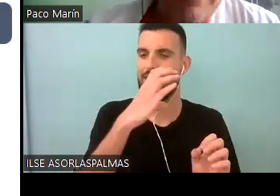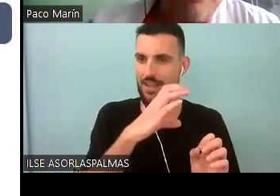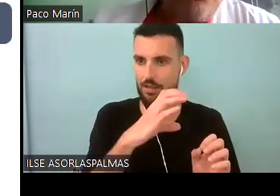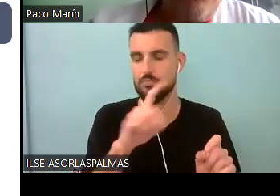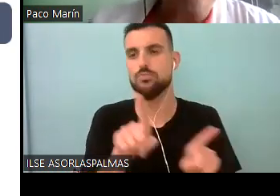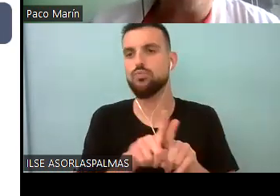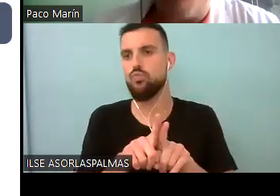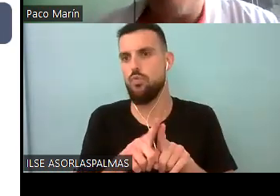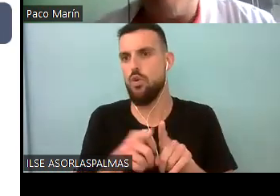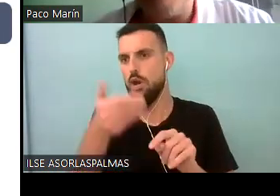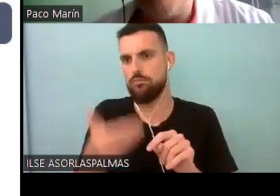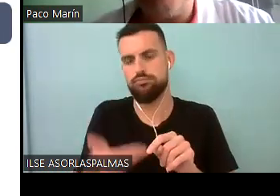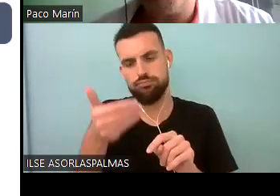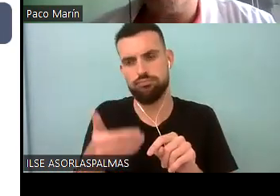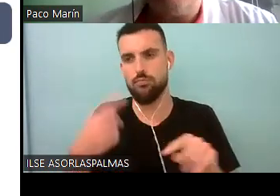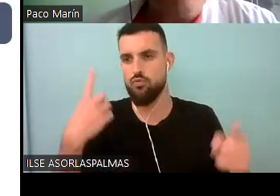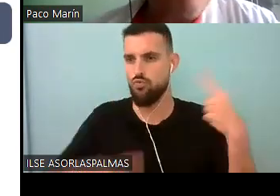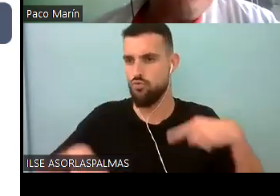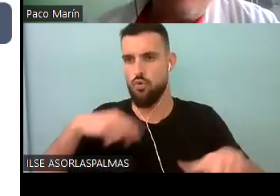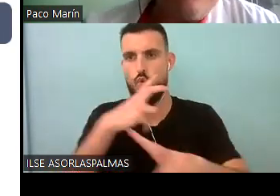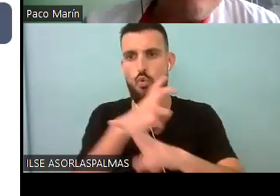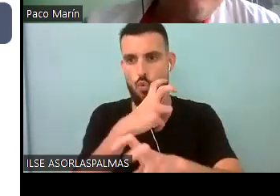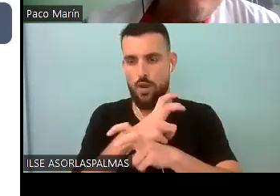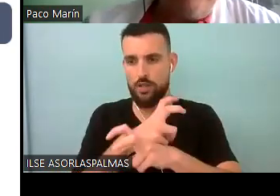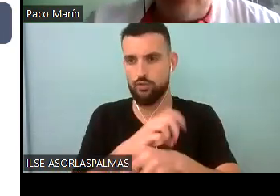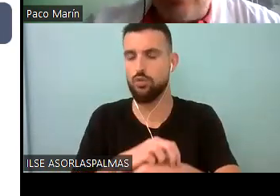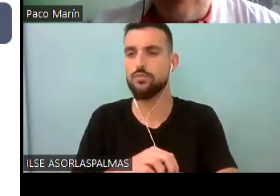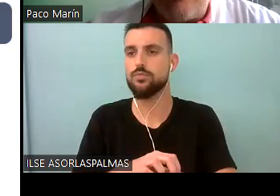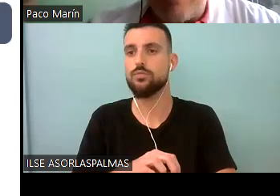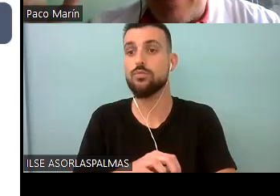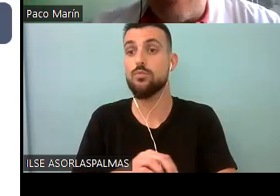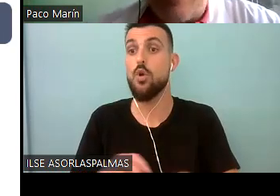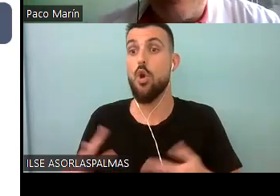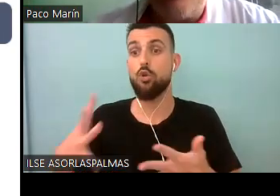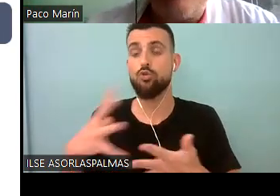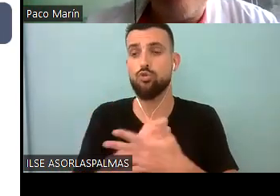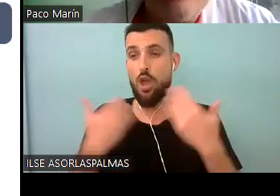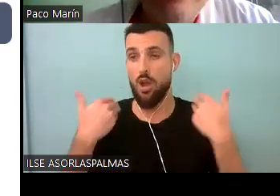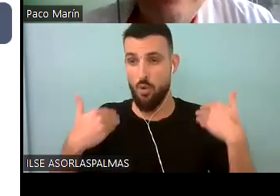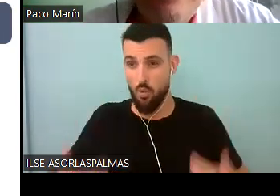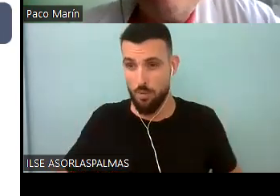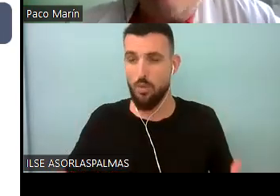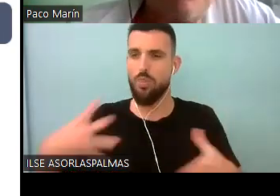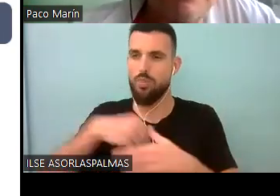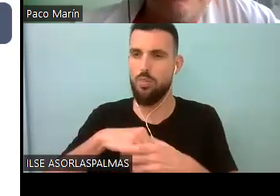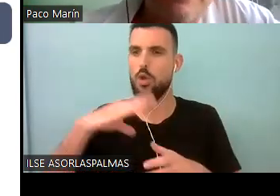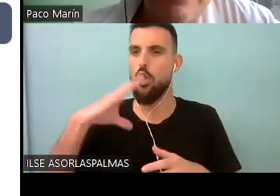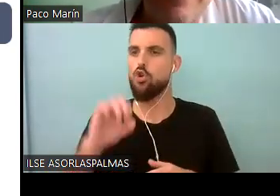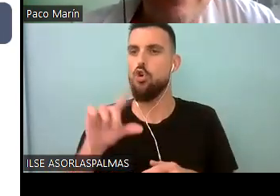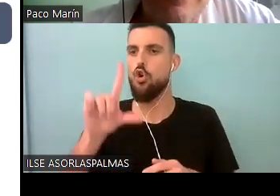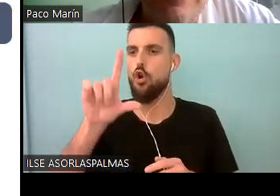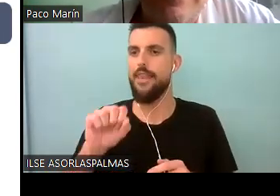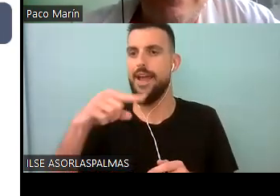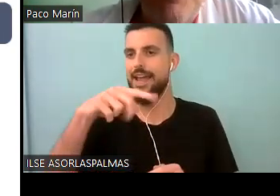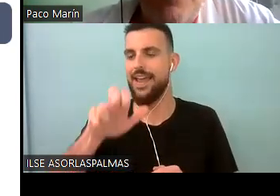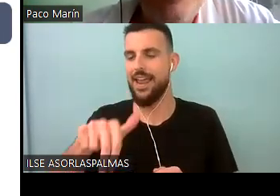está bien a nivel muscular, pero también a nivel de hueso. Prácticamente cualquier estructura corporal hay colágeno detrás de ella, y la vitamina D, que